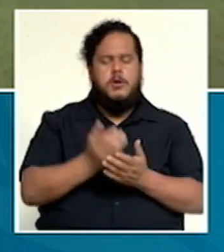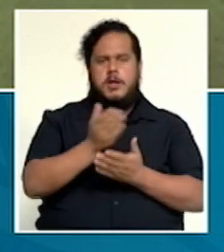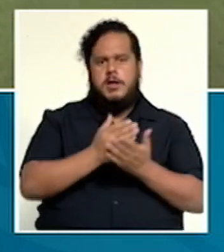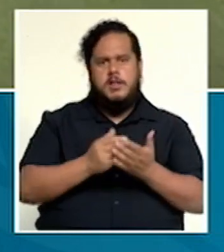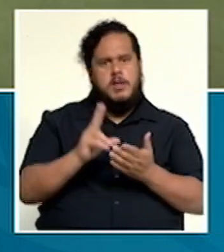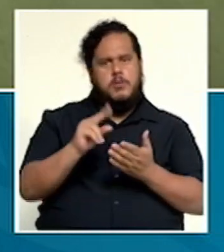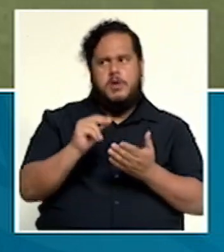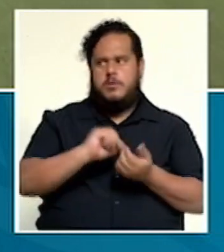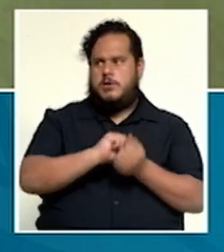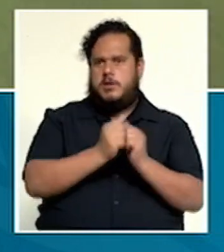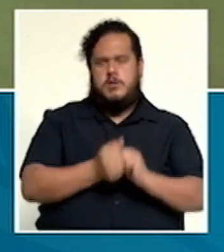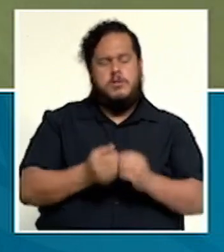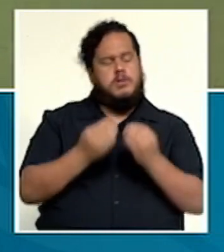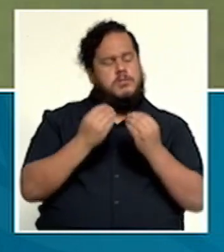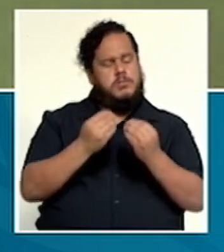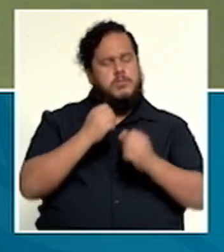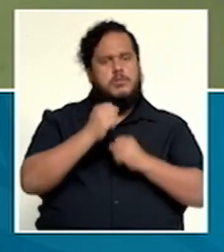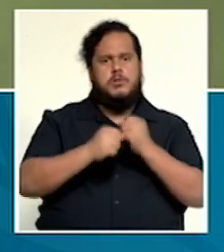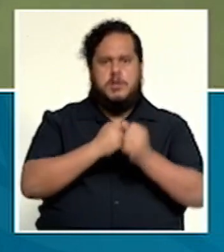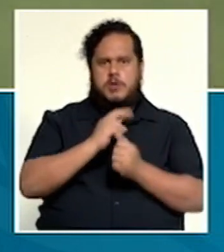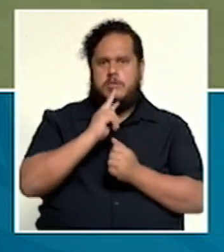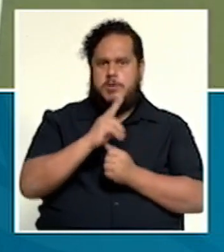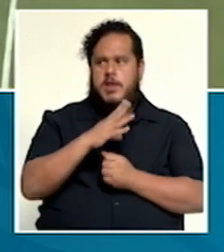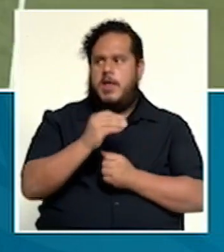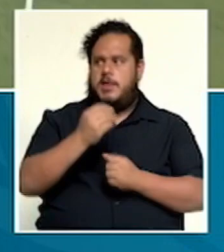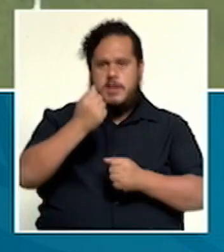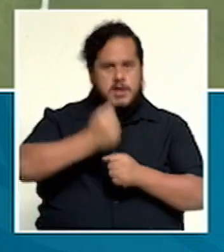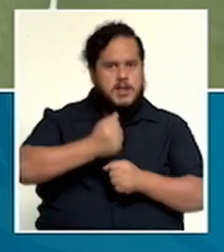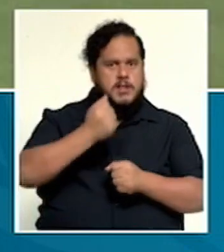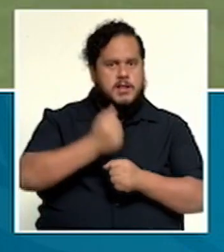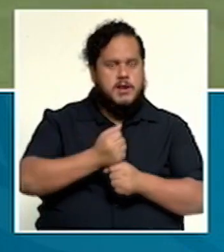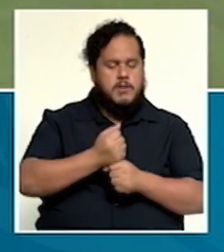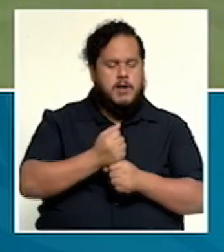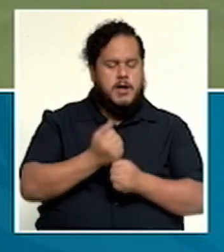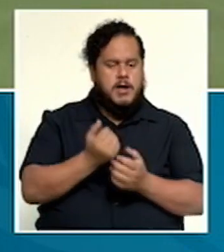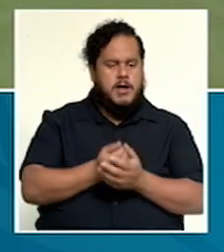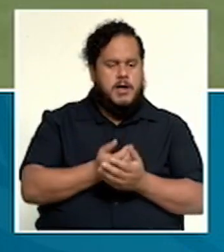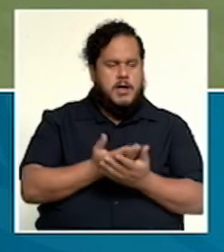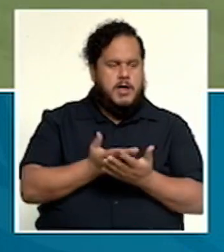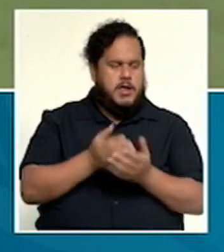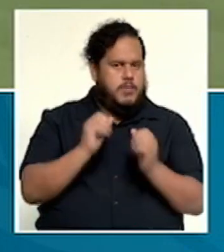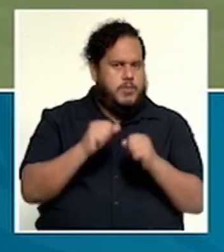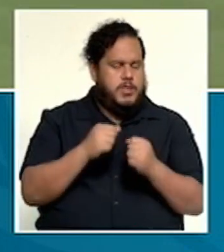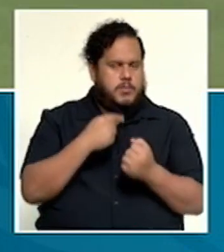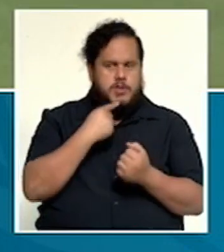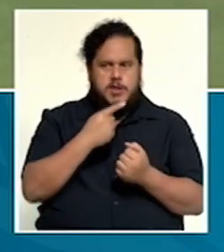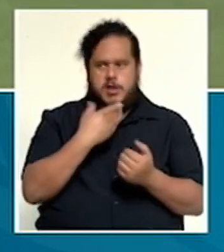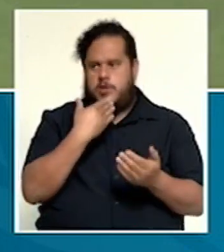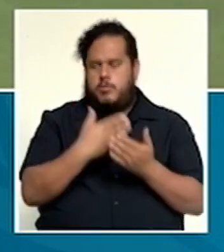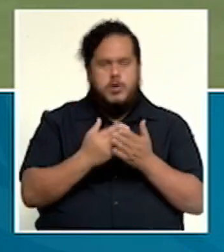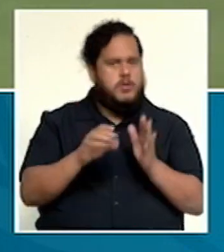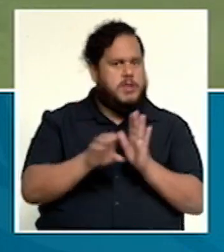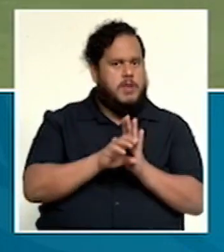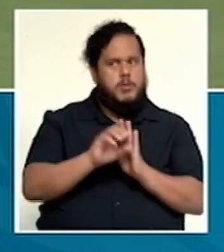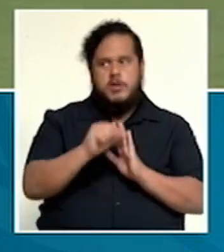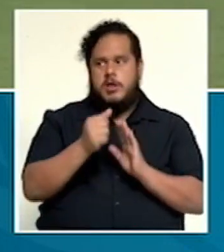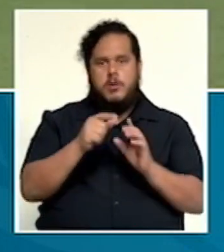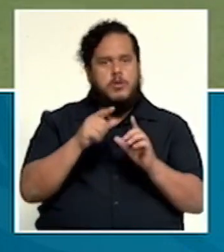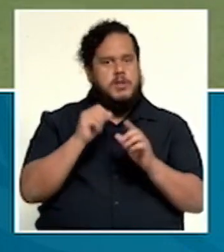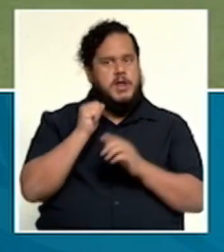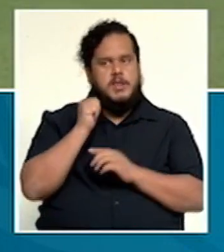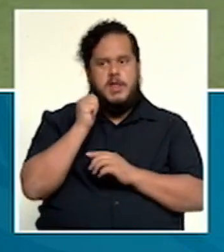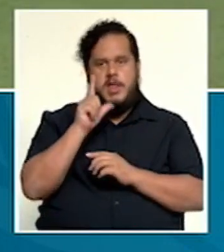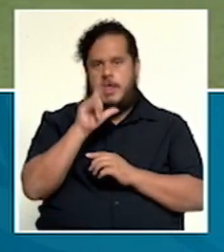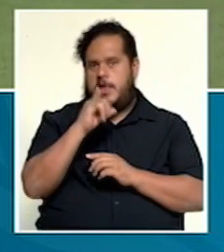se ha transformado en tantísimos años, ¿verdad? Y que se trabaja, podemos fijarnos a buenos ejemplos de otras ligas en cómo hacen